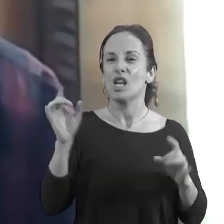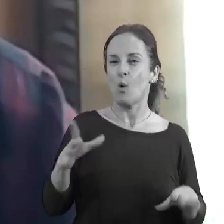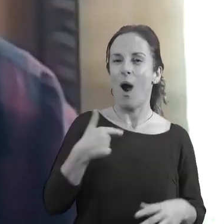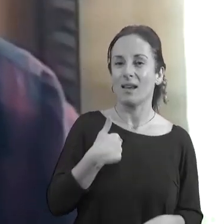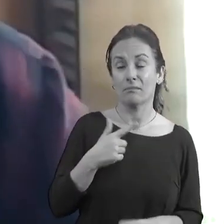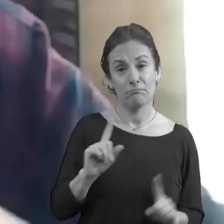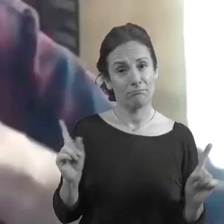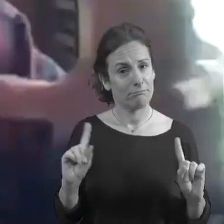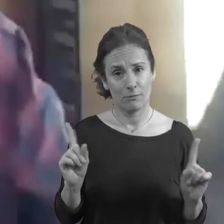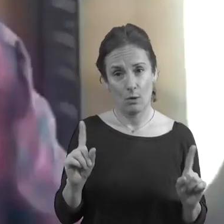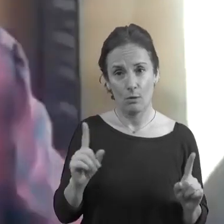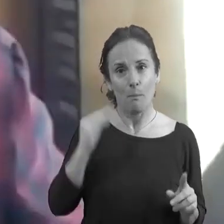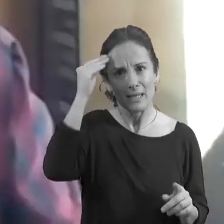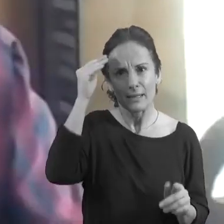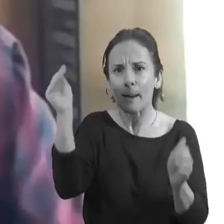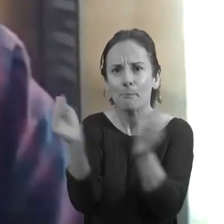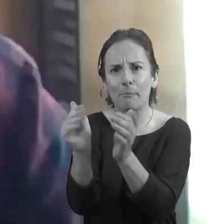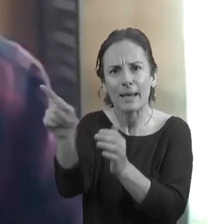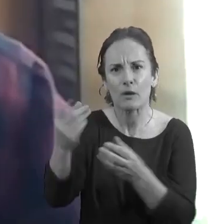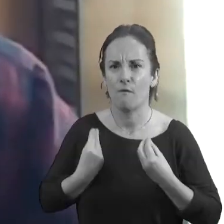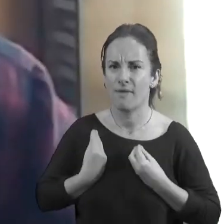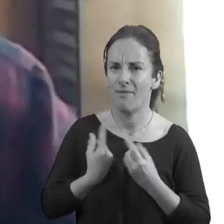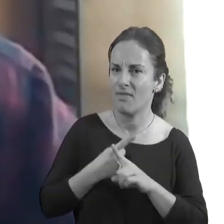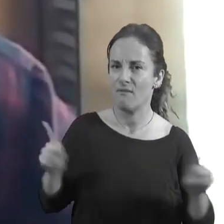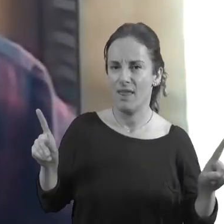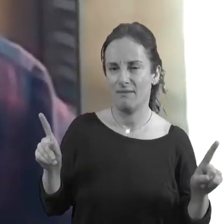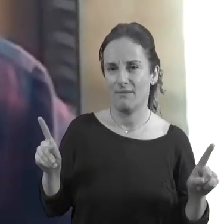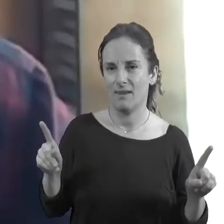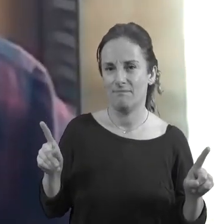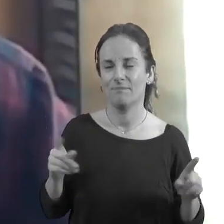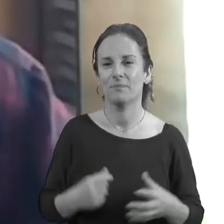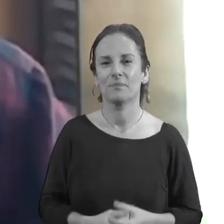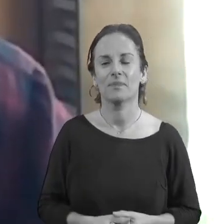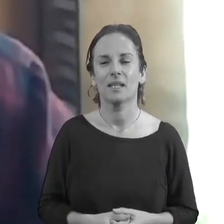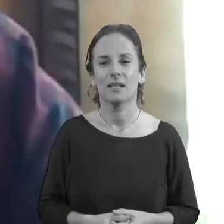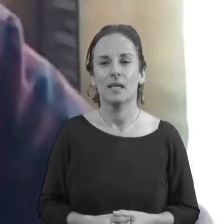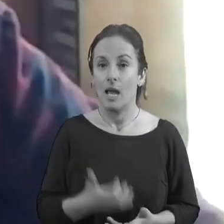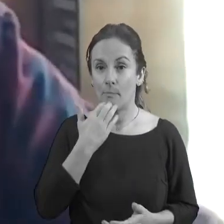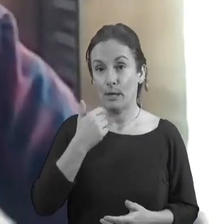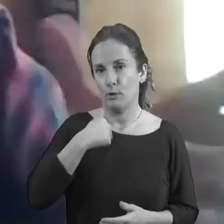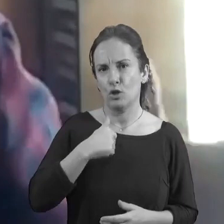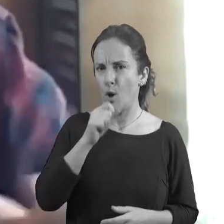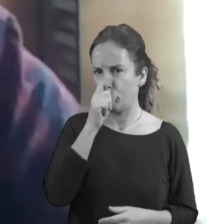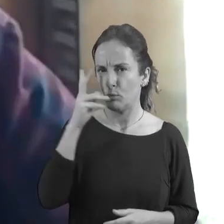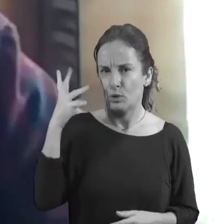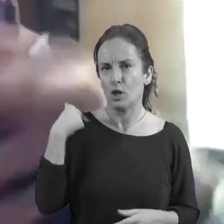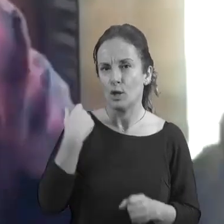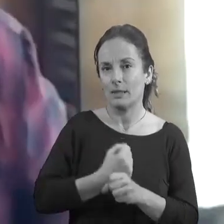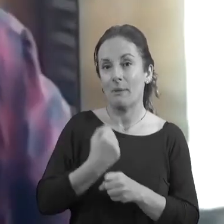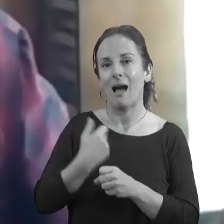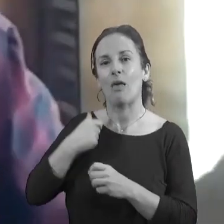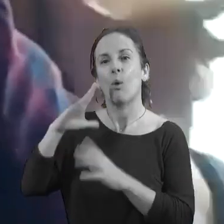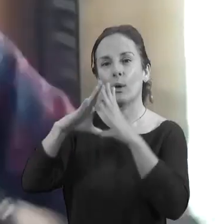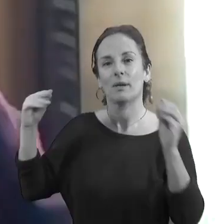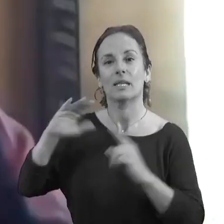autocríticas, ¿no? Hay que pensar desde esos otros lugares también, ¿no? Mucho. Y, por ejemplo, yo que he estado en los últimos años trabajando en la Universidad de